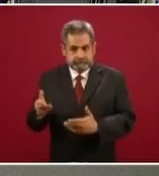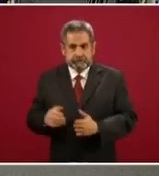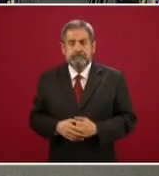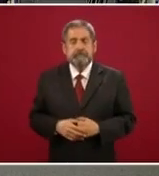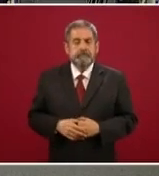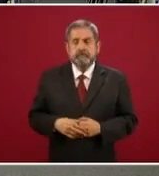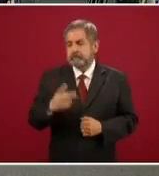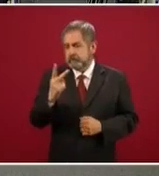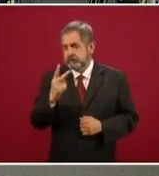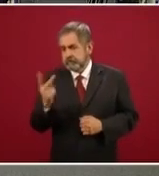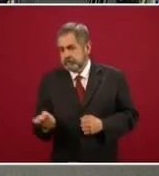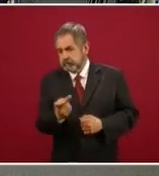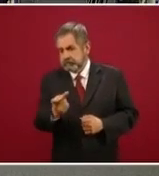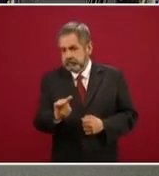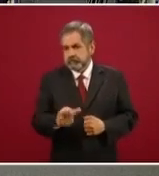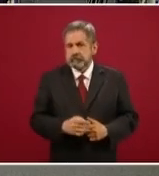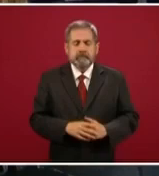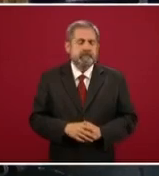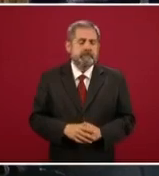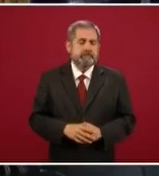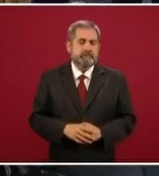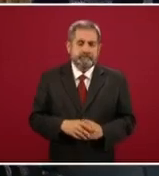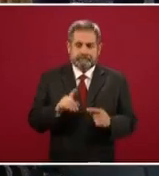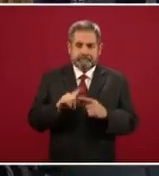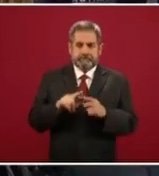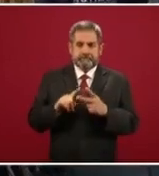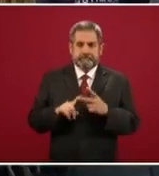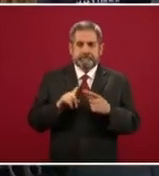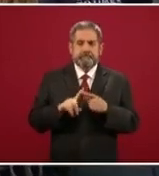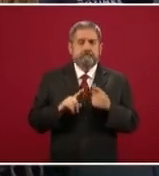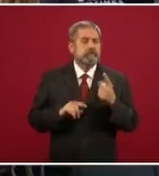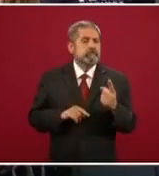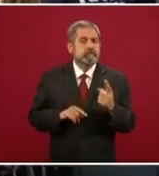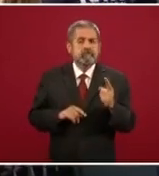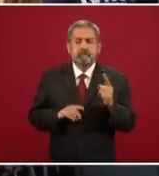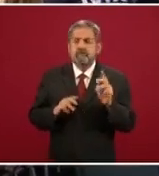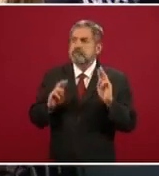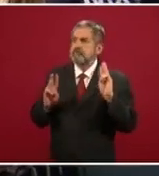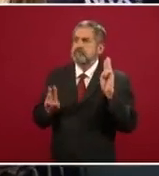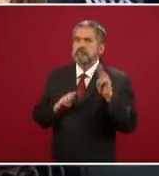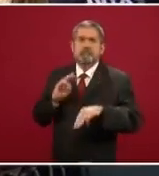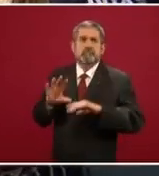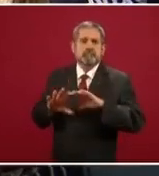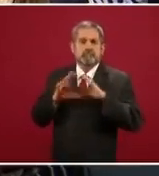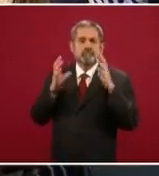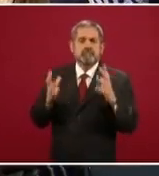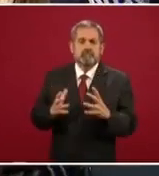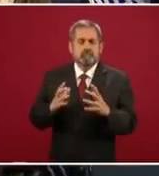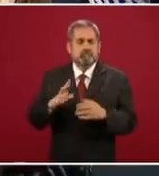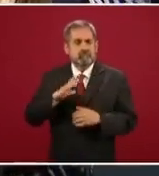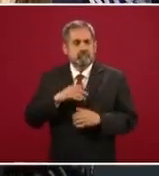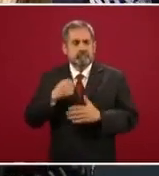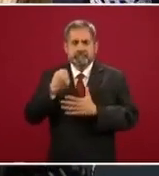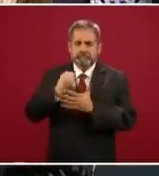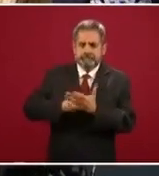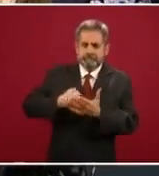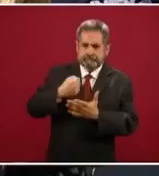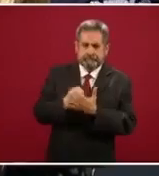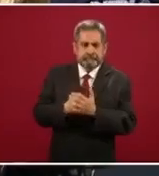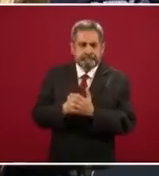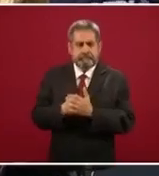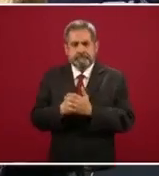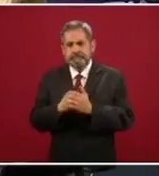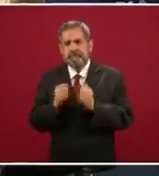son 2 preguntas. La primera es, en el mundo hoy son 2 movimientos